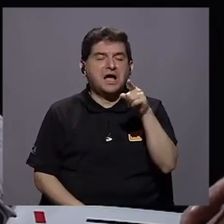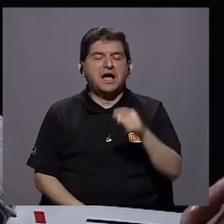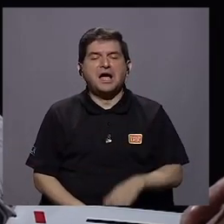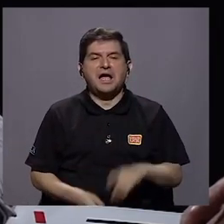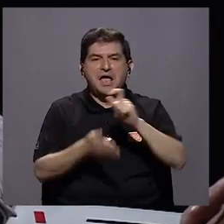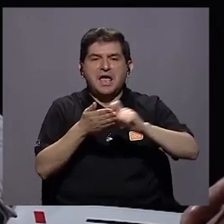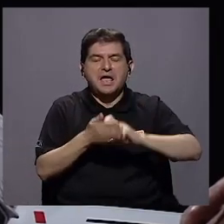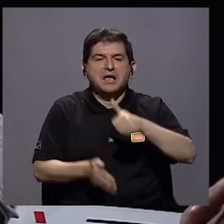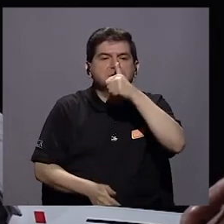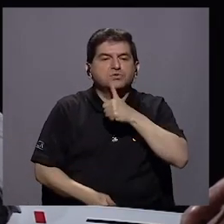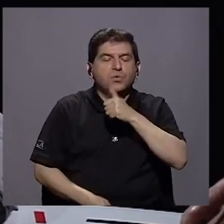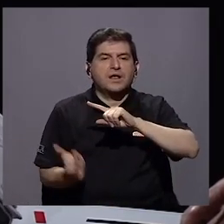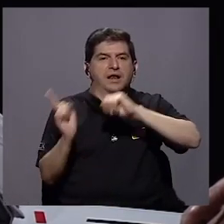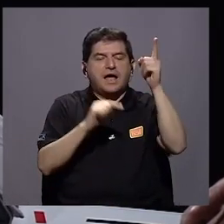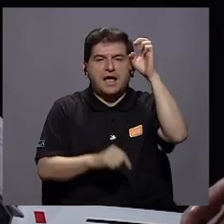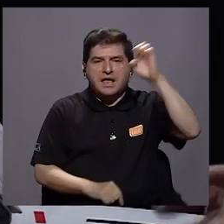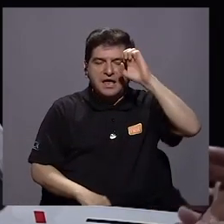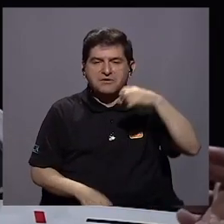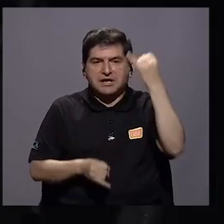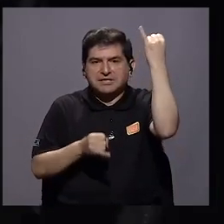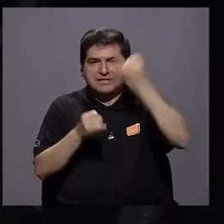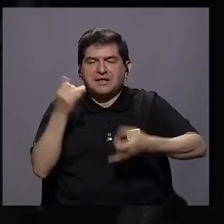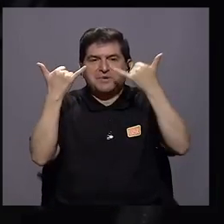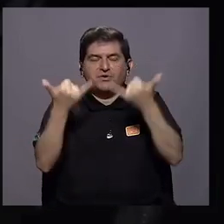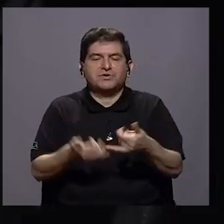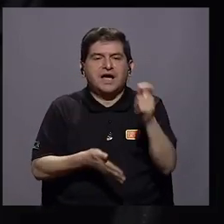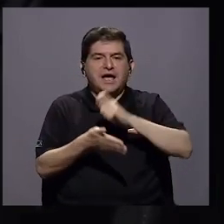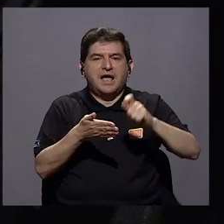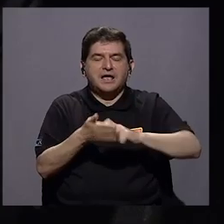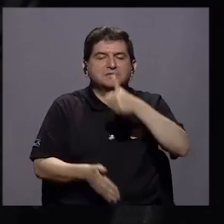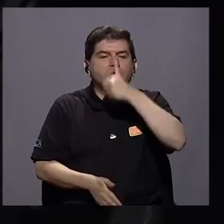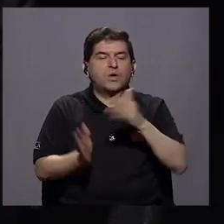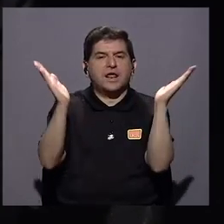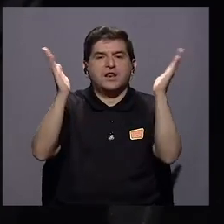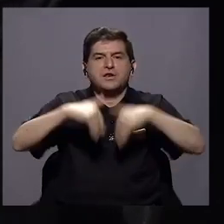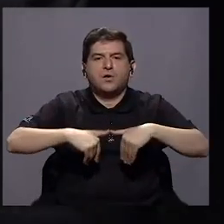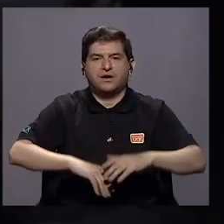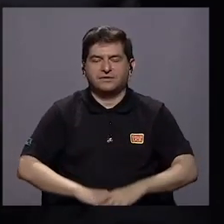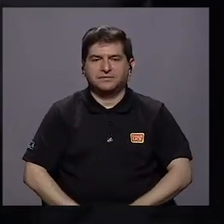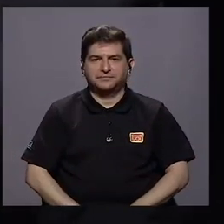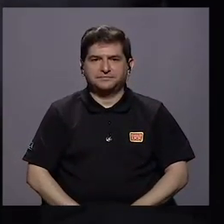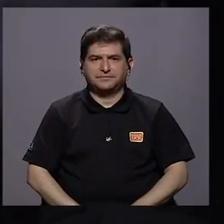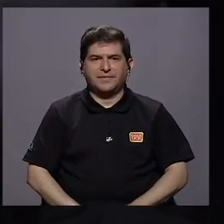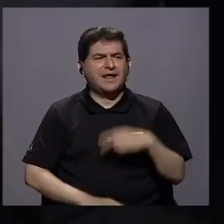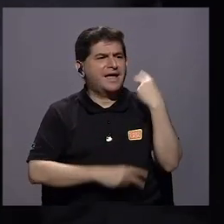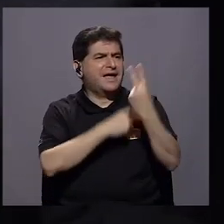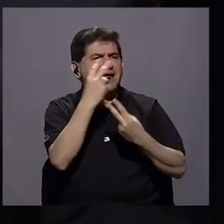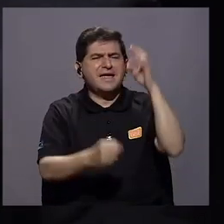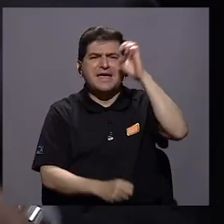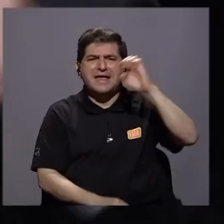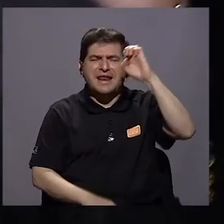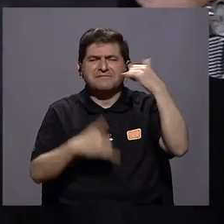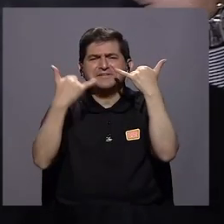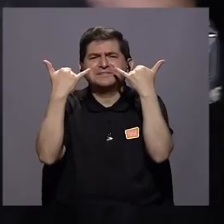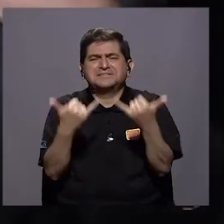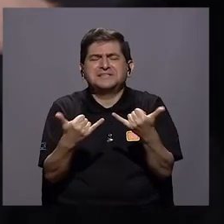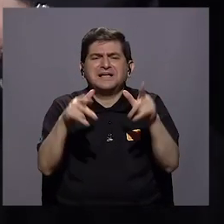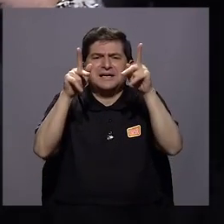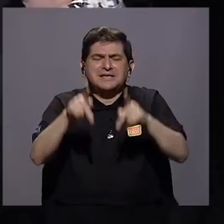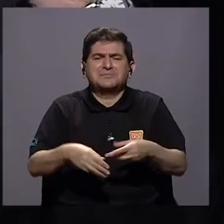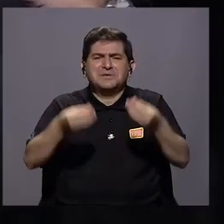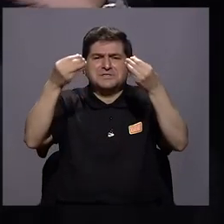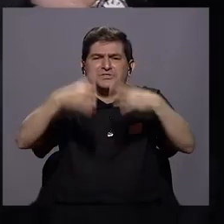año. Se acabó. Se acabó. No hay escuela privada, no hay... Vea, y el viaje a Europa todavía, eso